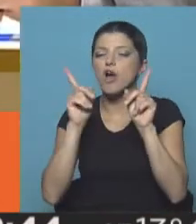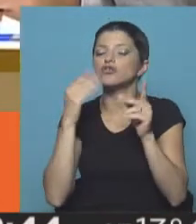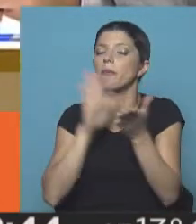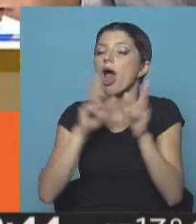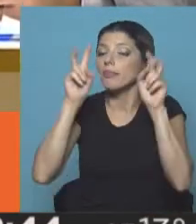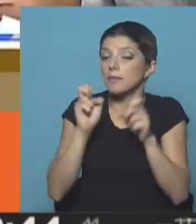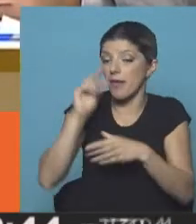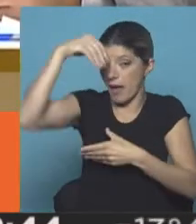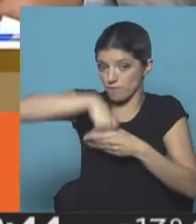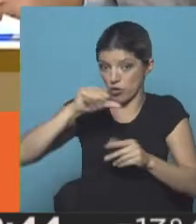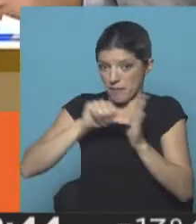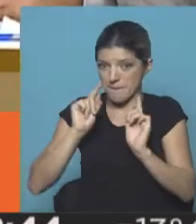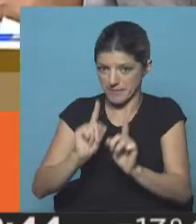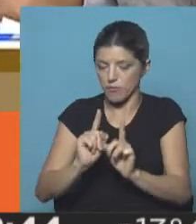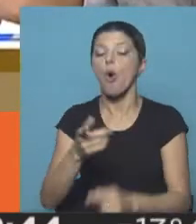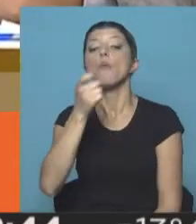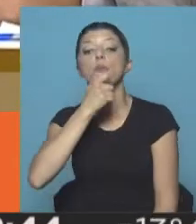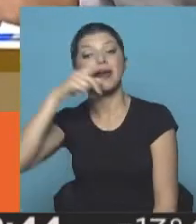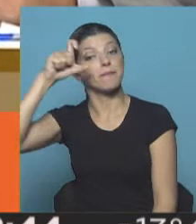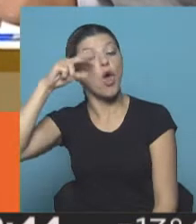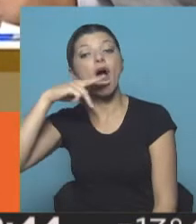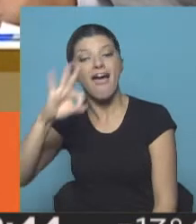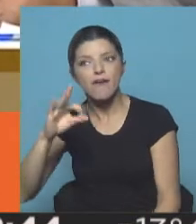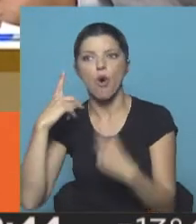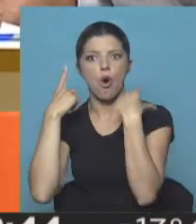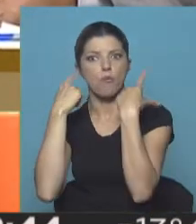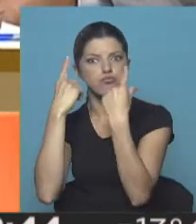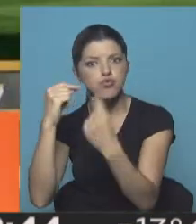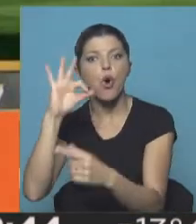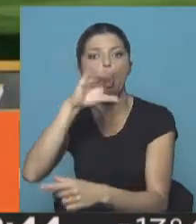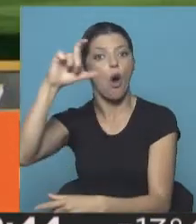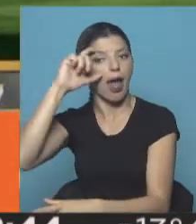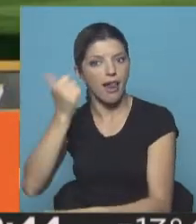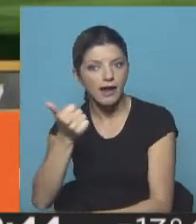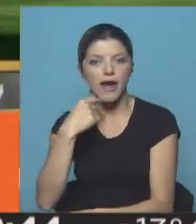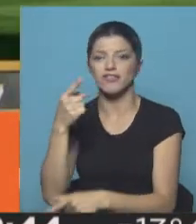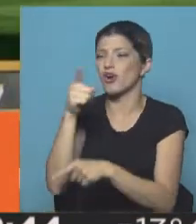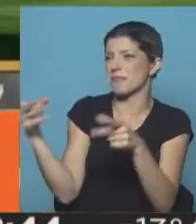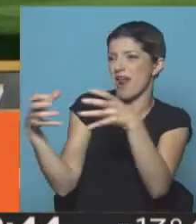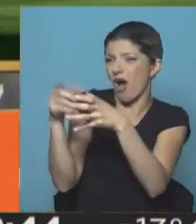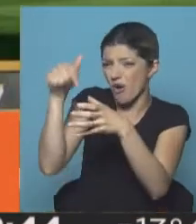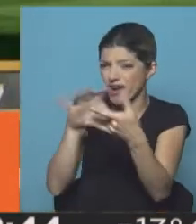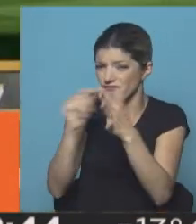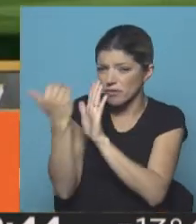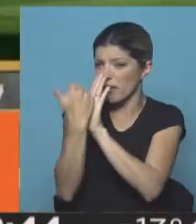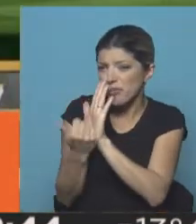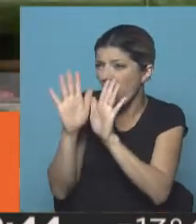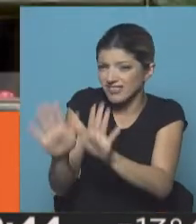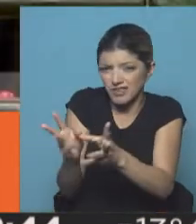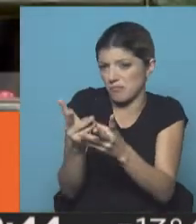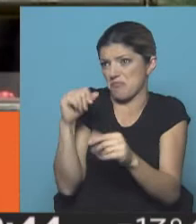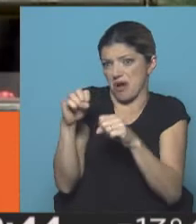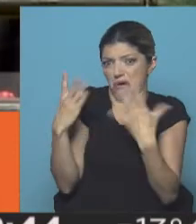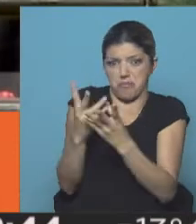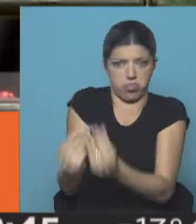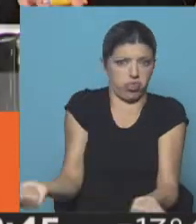muy duramente, en términos muy duros, a la OEA, prácticamente pedir que para cumplir la función que está cumpliendo desaparezca. Evo Morales